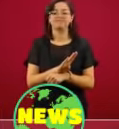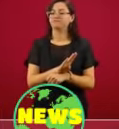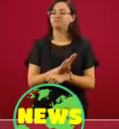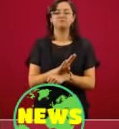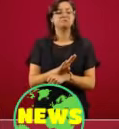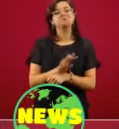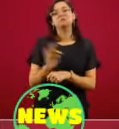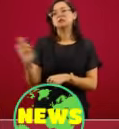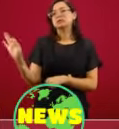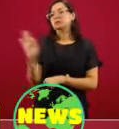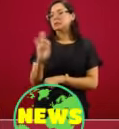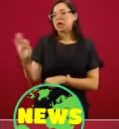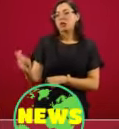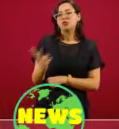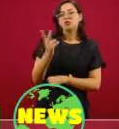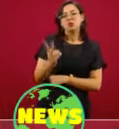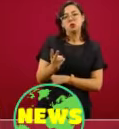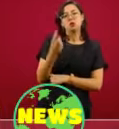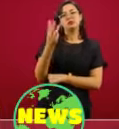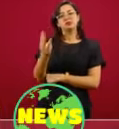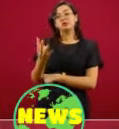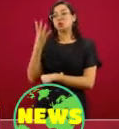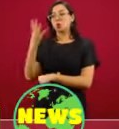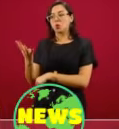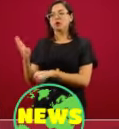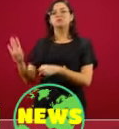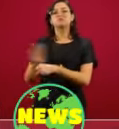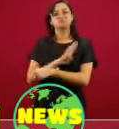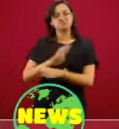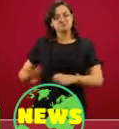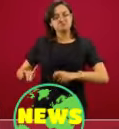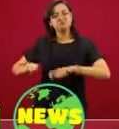le puede llegar dos, tres, cuatro beneficios.